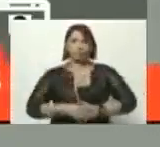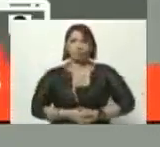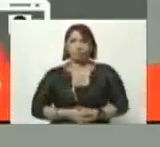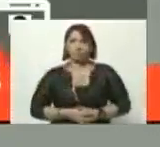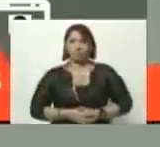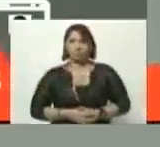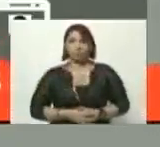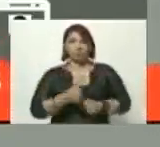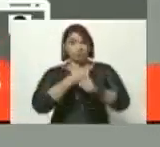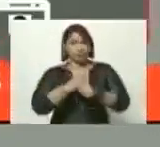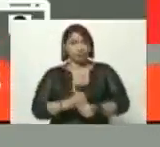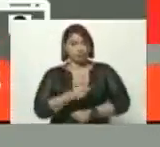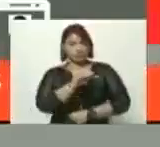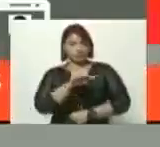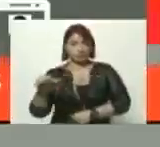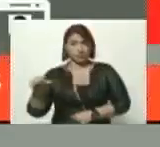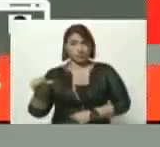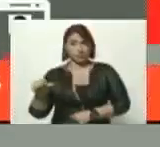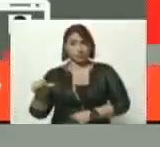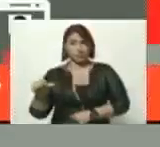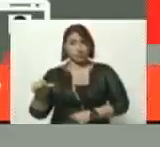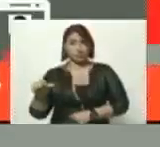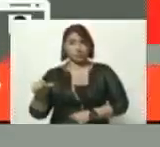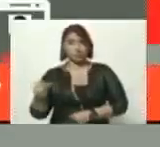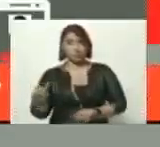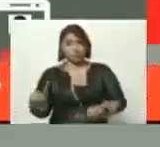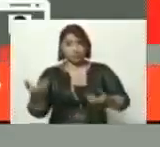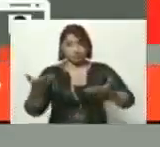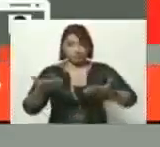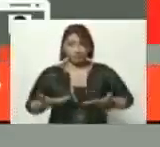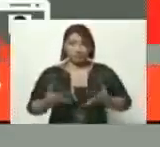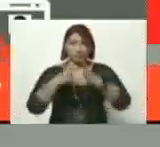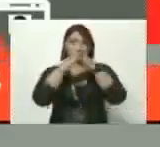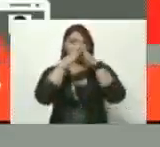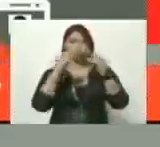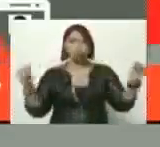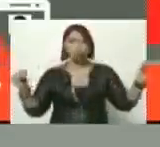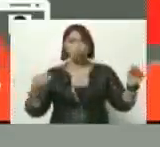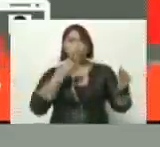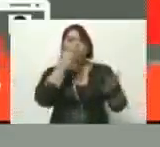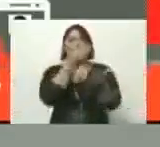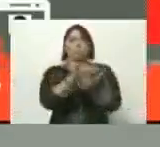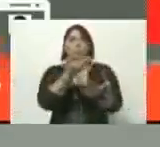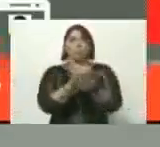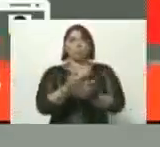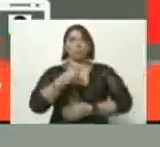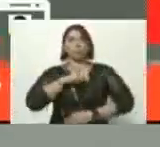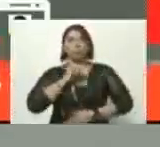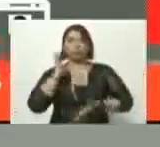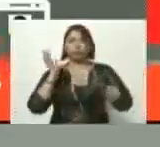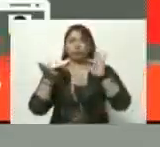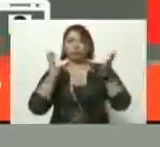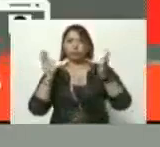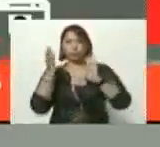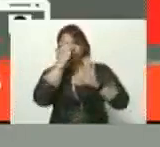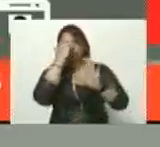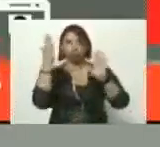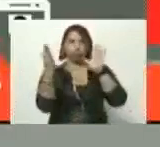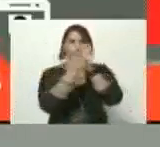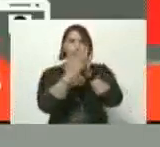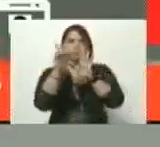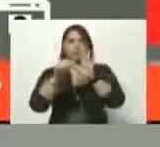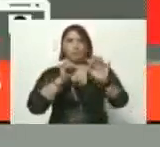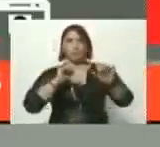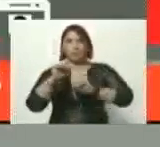los espero esta semana para que me traigan todas sus propuestas, para que conversemos cara a cara y el